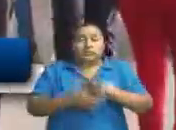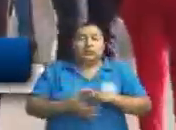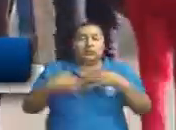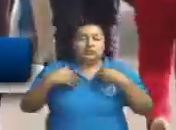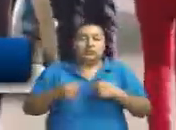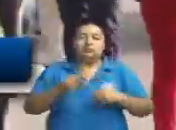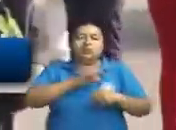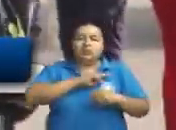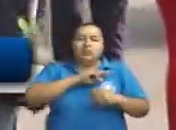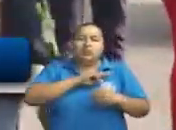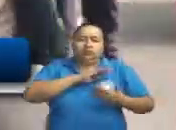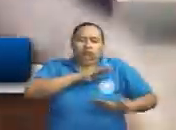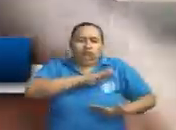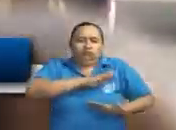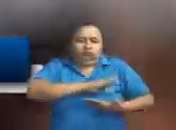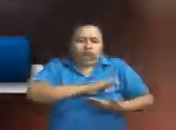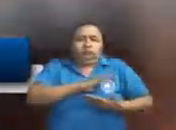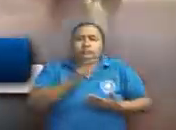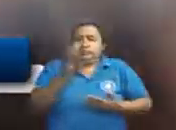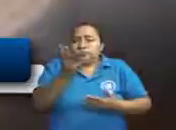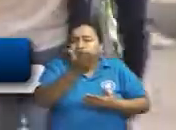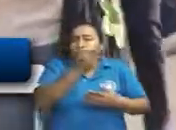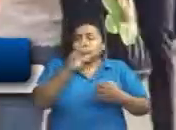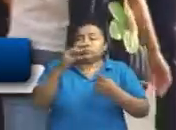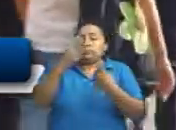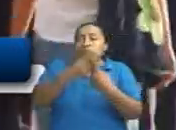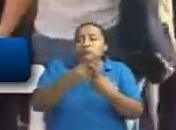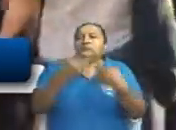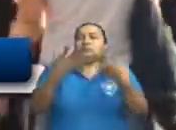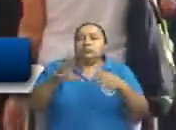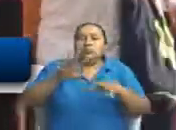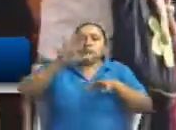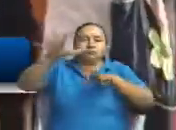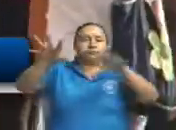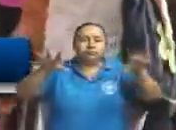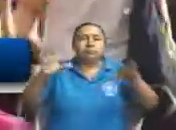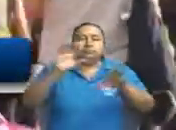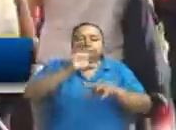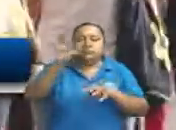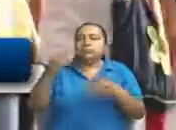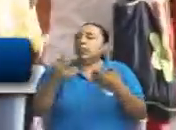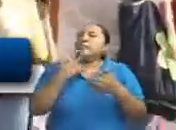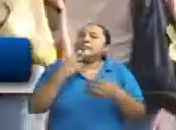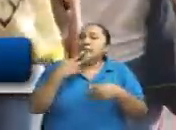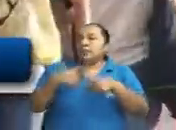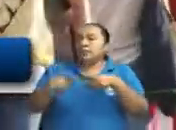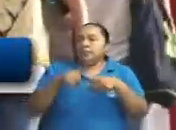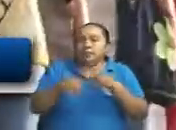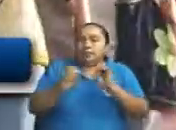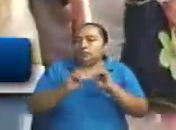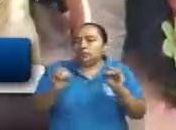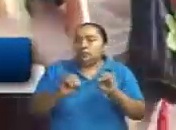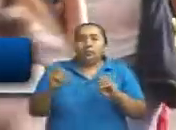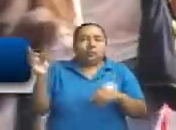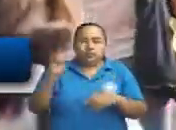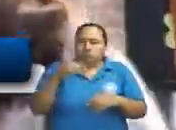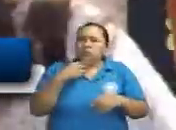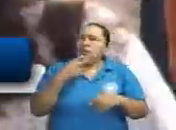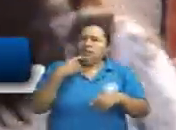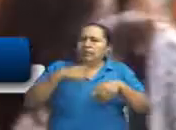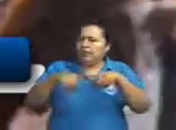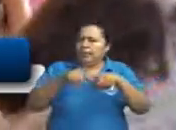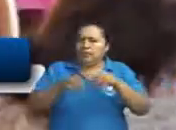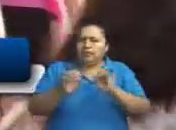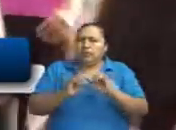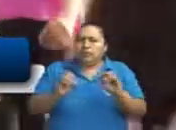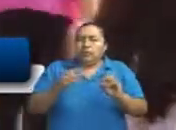instalado mamógrafos casi en todas las regiones, ¿sí?, que están cubiertas, que es de forma gratuita, ¿sí? No tiene que ir a pagar un estudio,